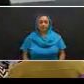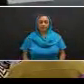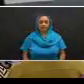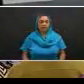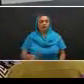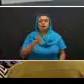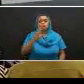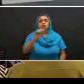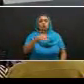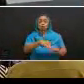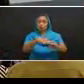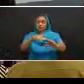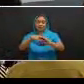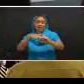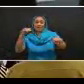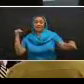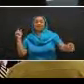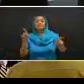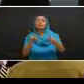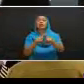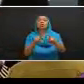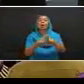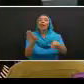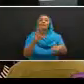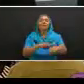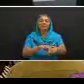Ya no vas a salir igual de este lugar.